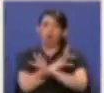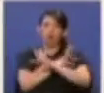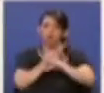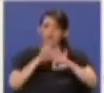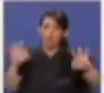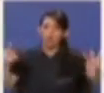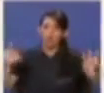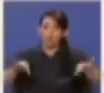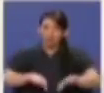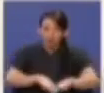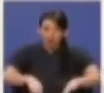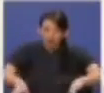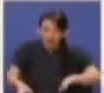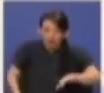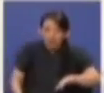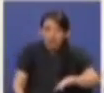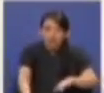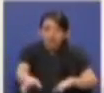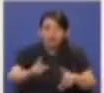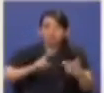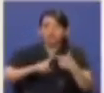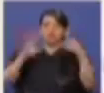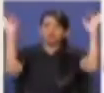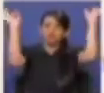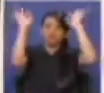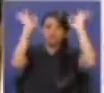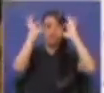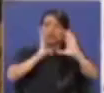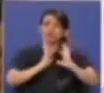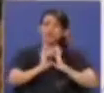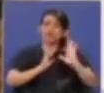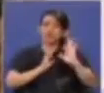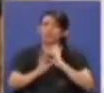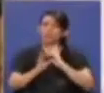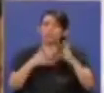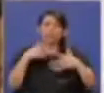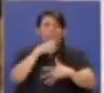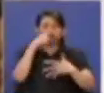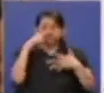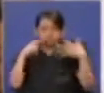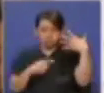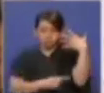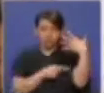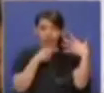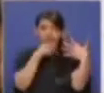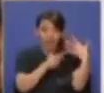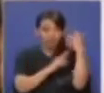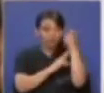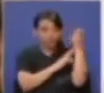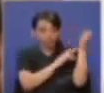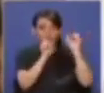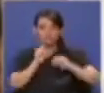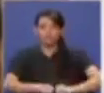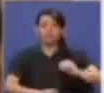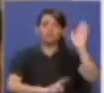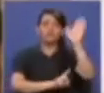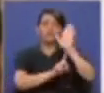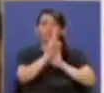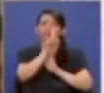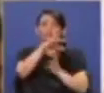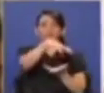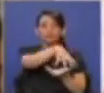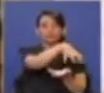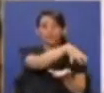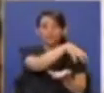alcantarillado, electrificación rural, telecomunicaciones. Esos son los recursos que nos permiten acelerar el desarrollo de estas